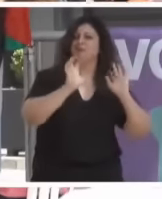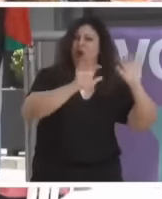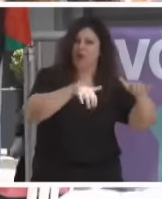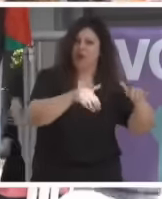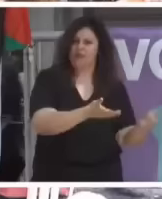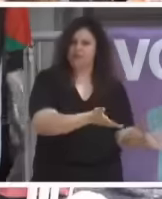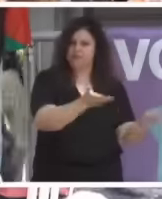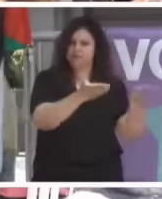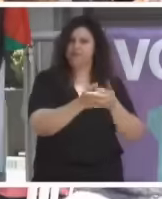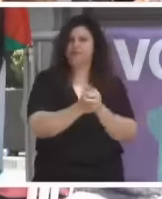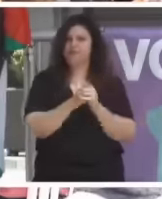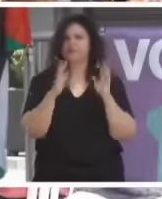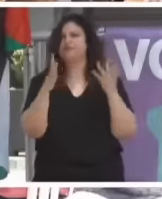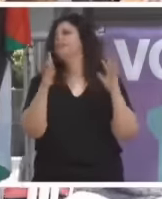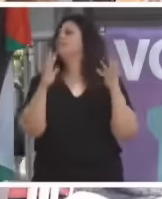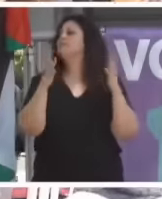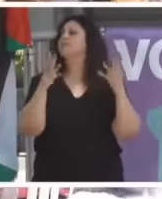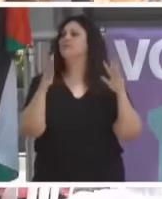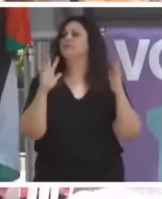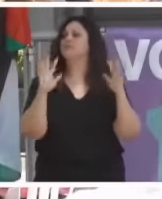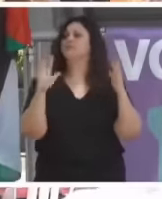Cádiz.